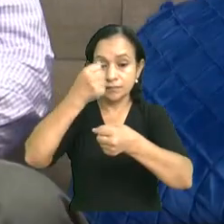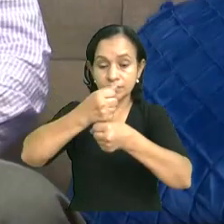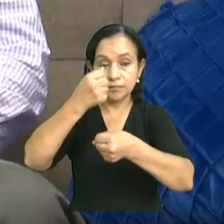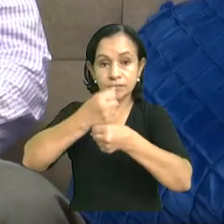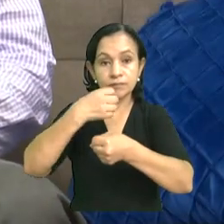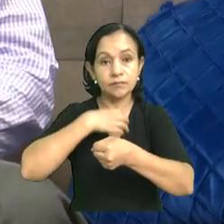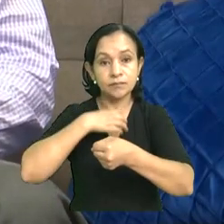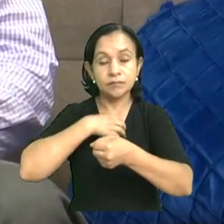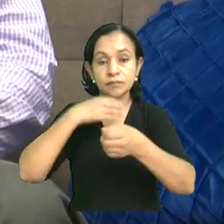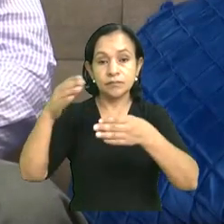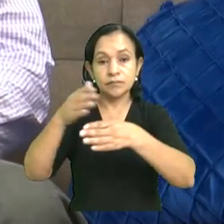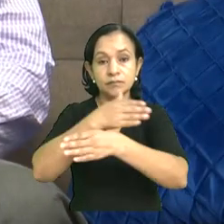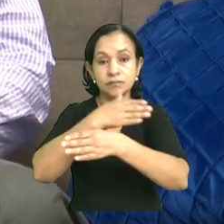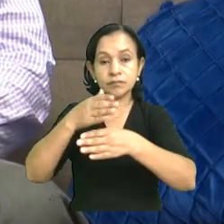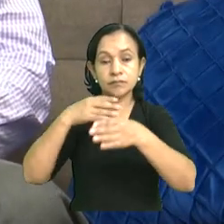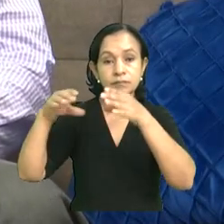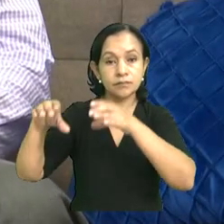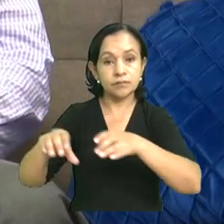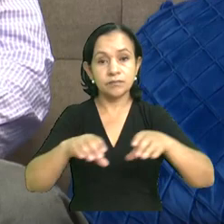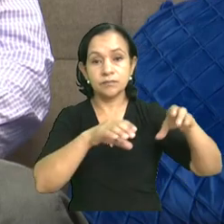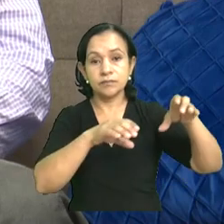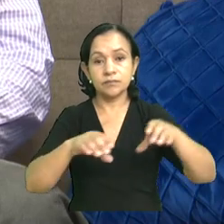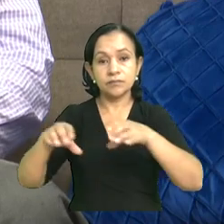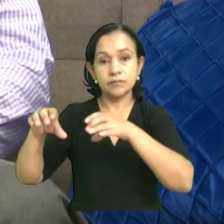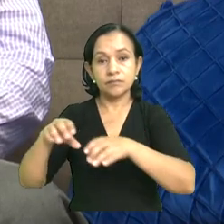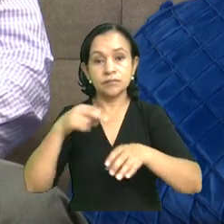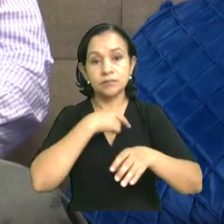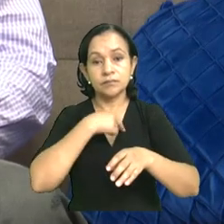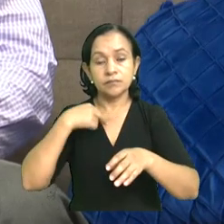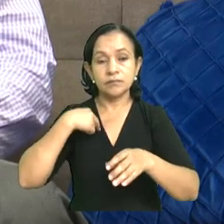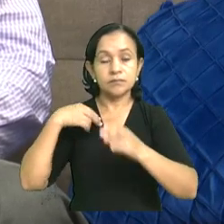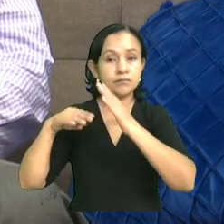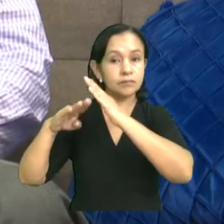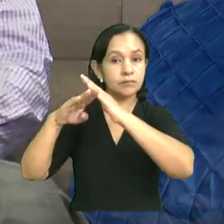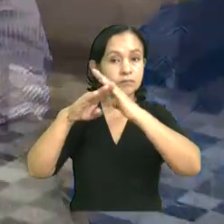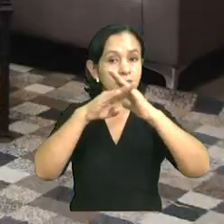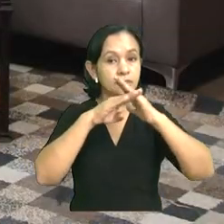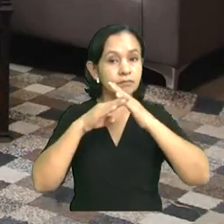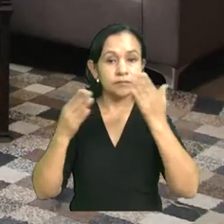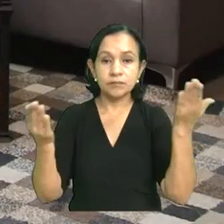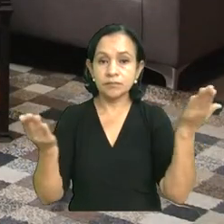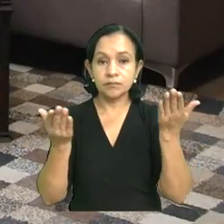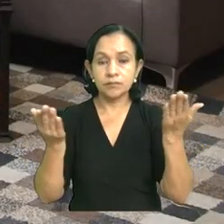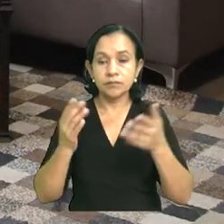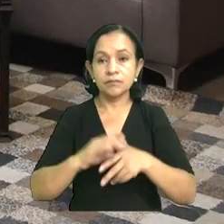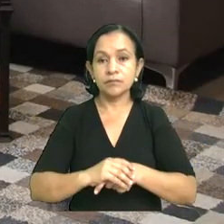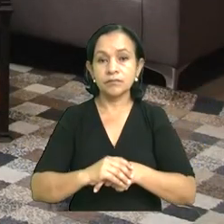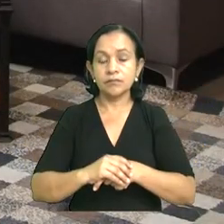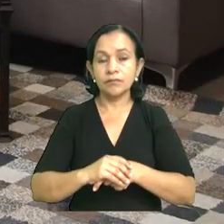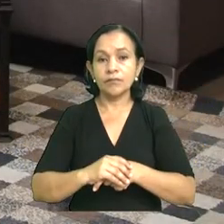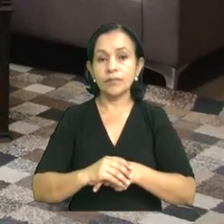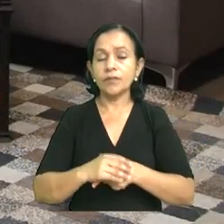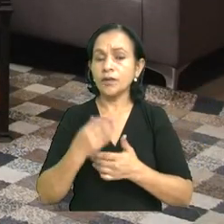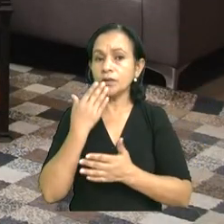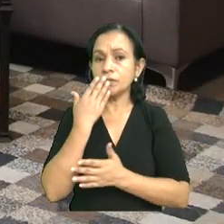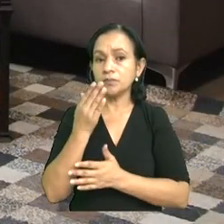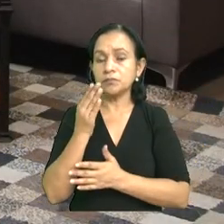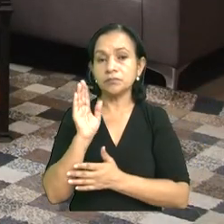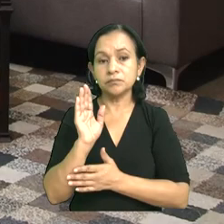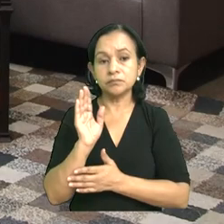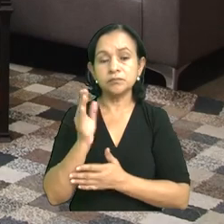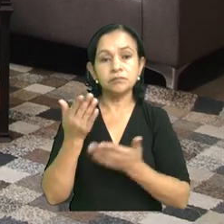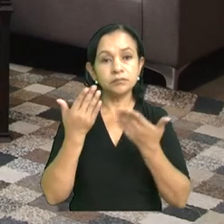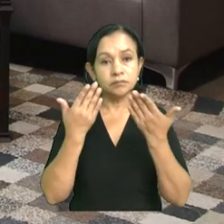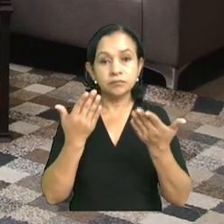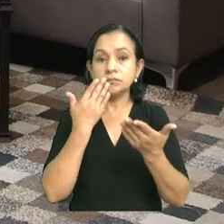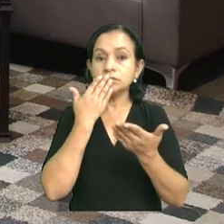y otras líneas de acción que también están de cara a la mitigación. Sí, sí. Bueno, uno de los puntos que también tiene